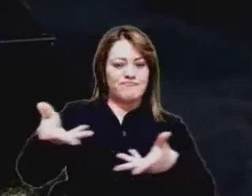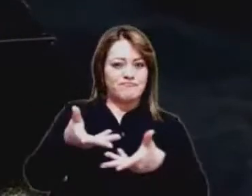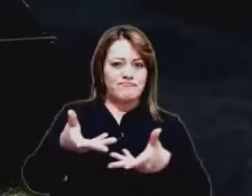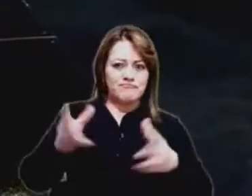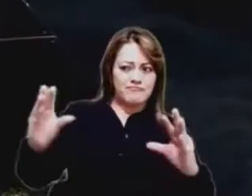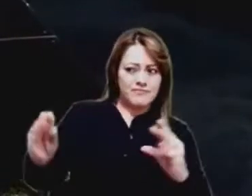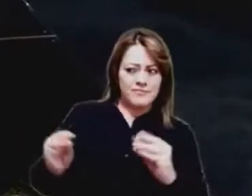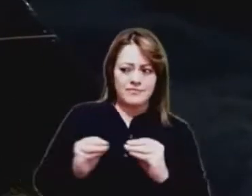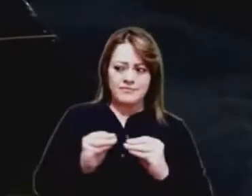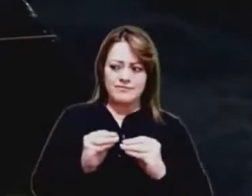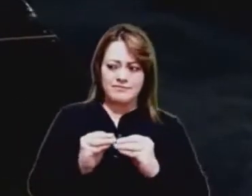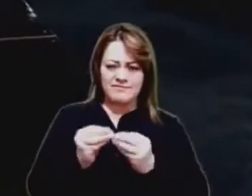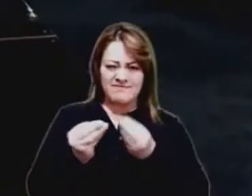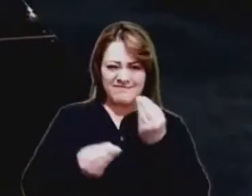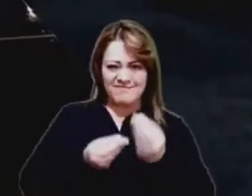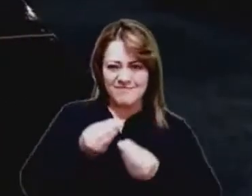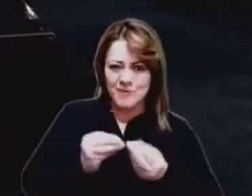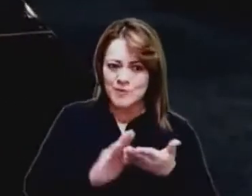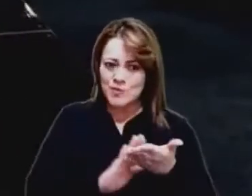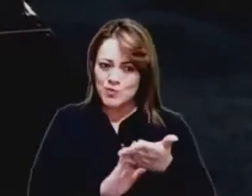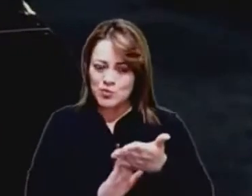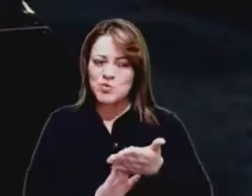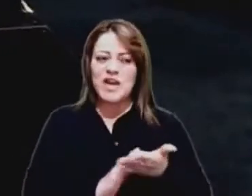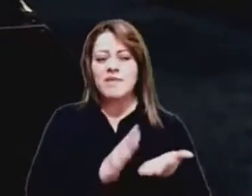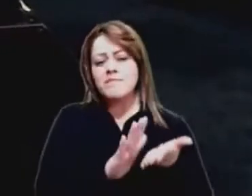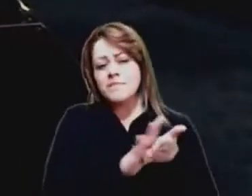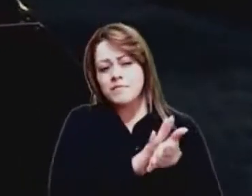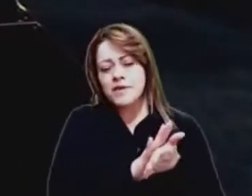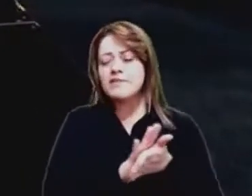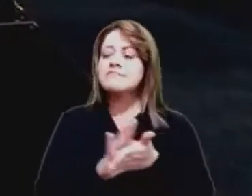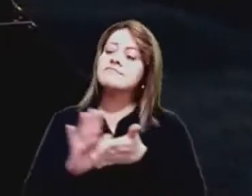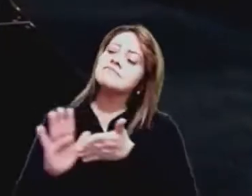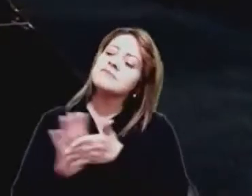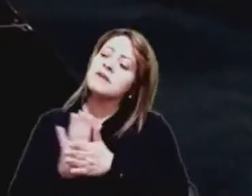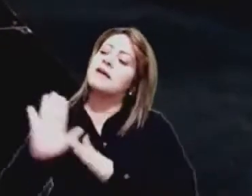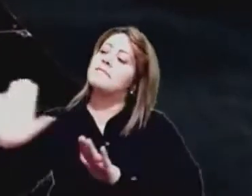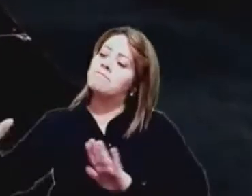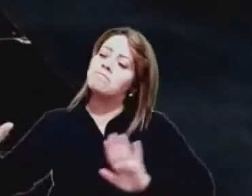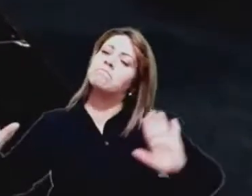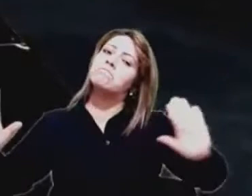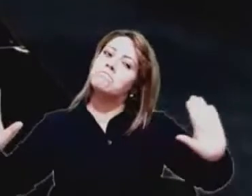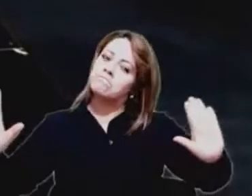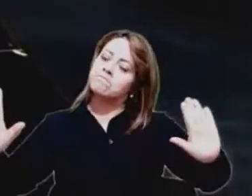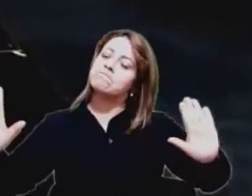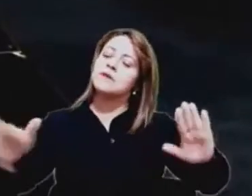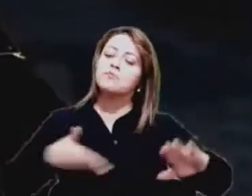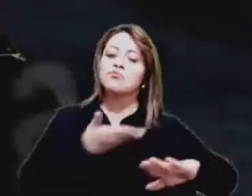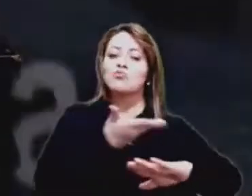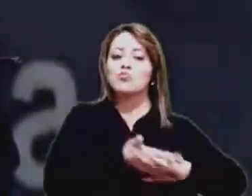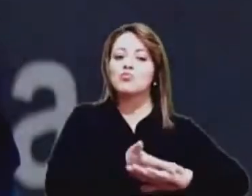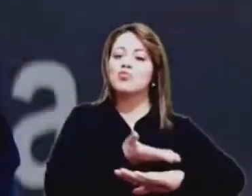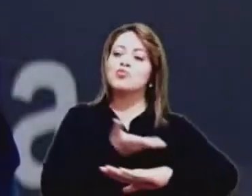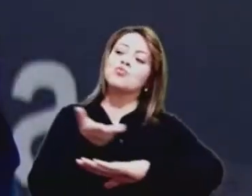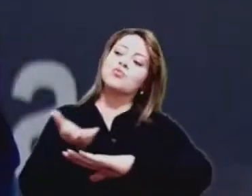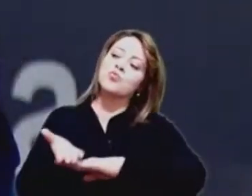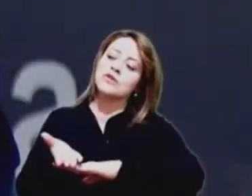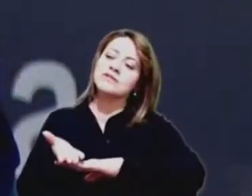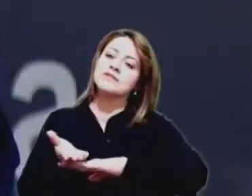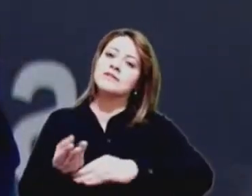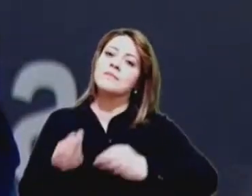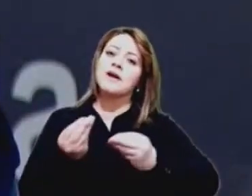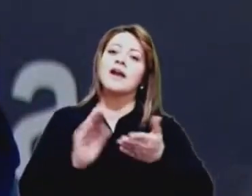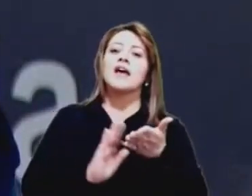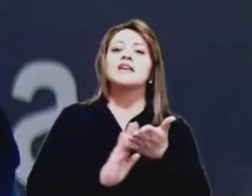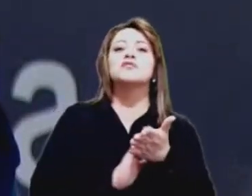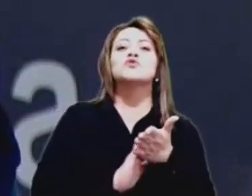que permitan de alguna manera diseñar fórmulas o plantear fórmulas para solucionar los